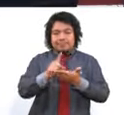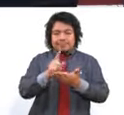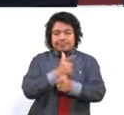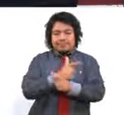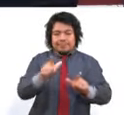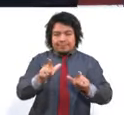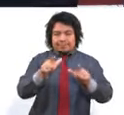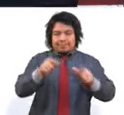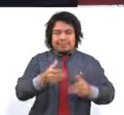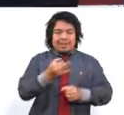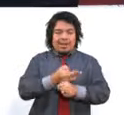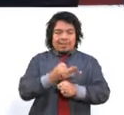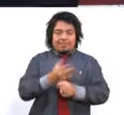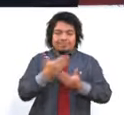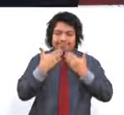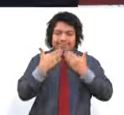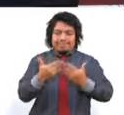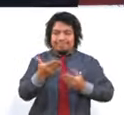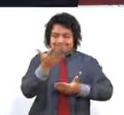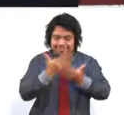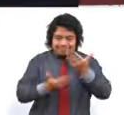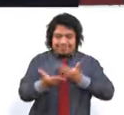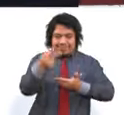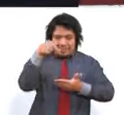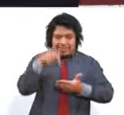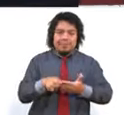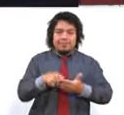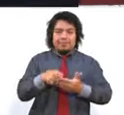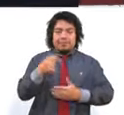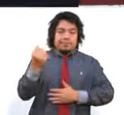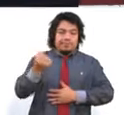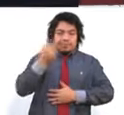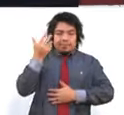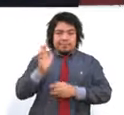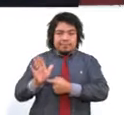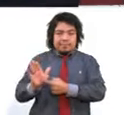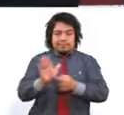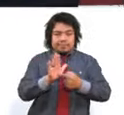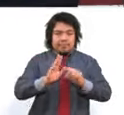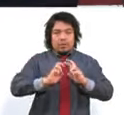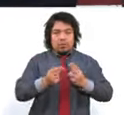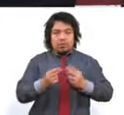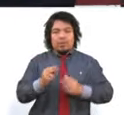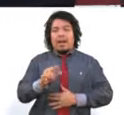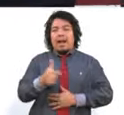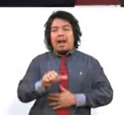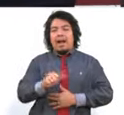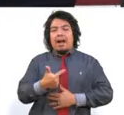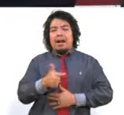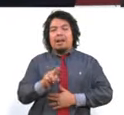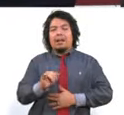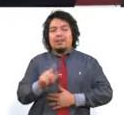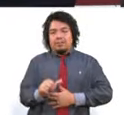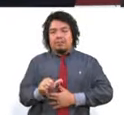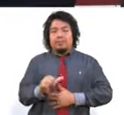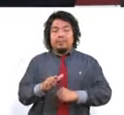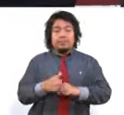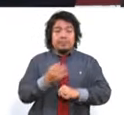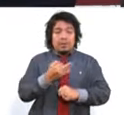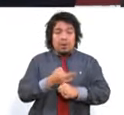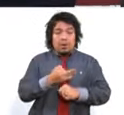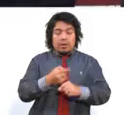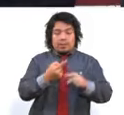derechos, les da la más cordial de las bienvenidas al acto de presentación de la Unidad Águila. Es por eso que en esta tarde